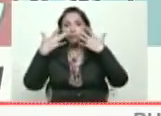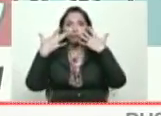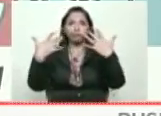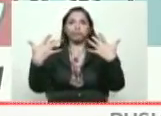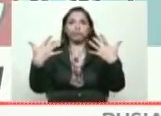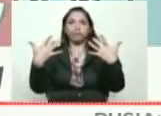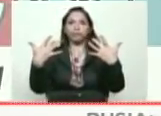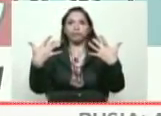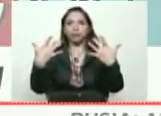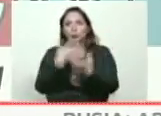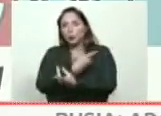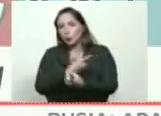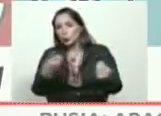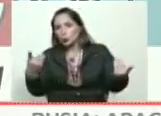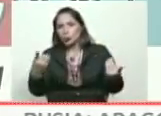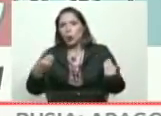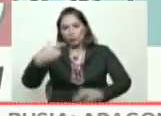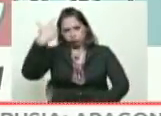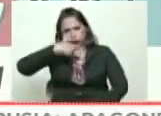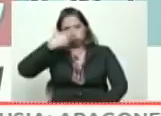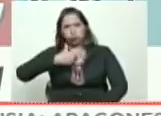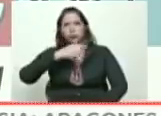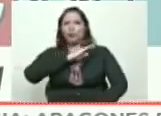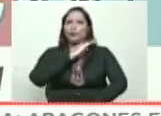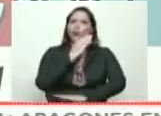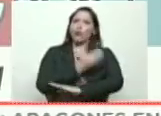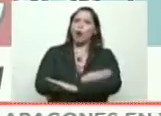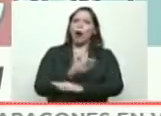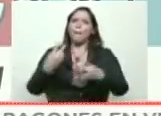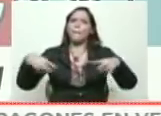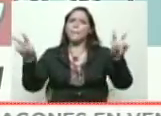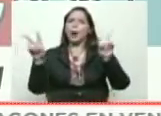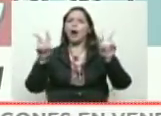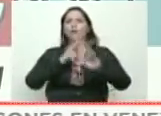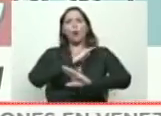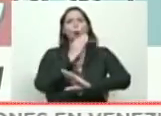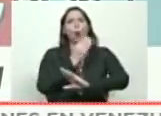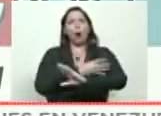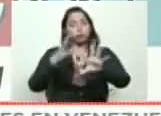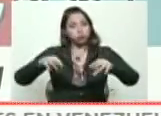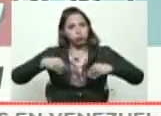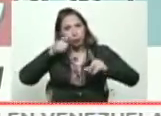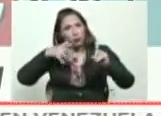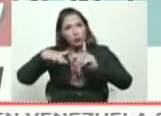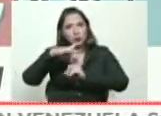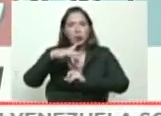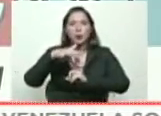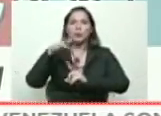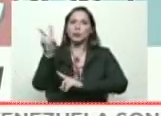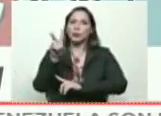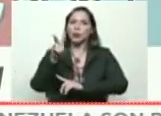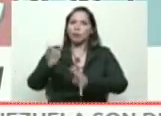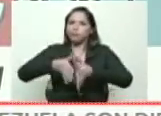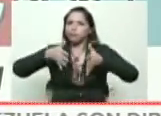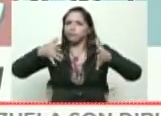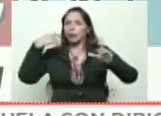por la dignidad, por el coraje, por la valentía en cómo el pueblo venezolano ha asumido esta gran batalla que estamos